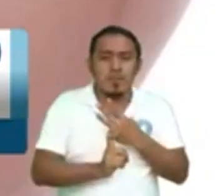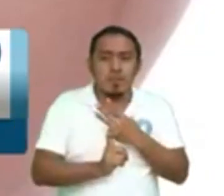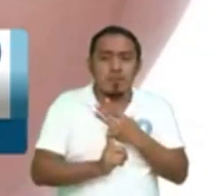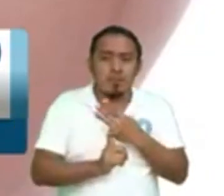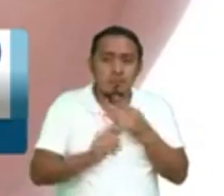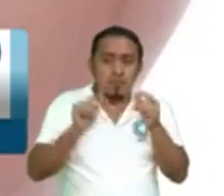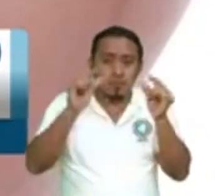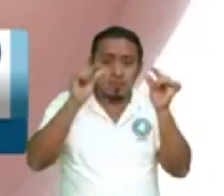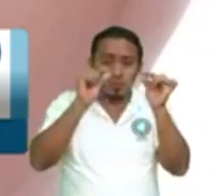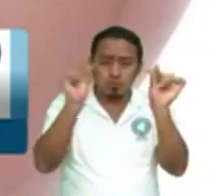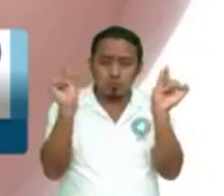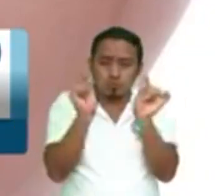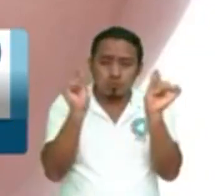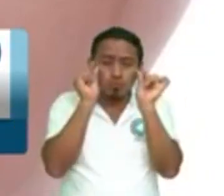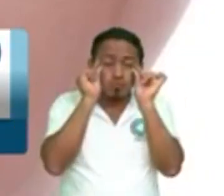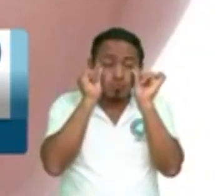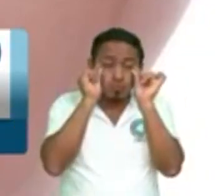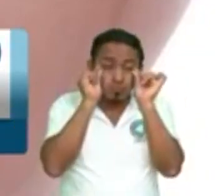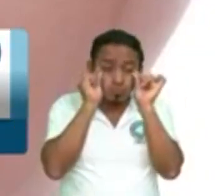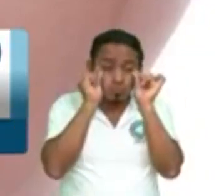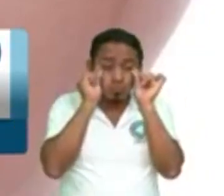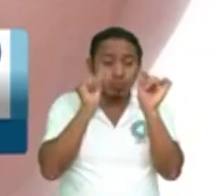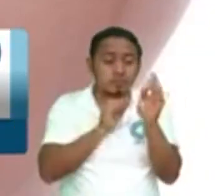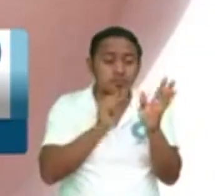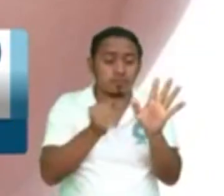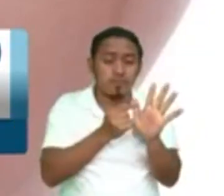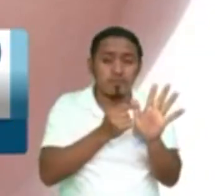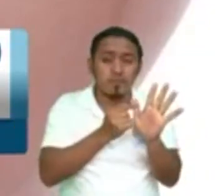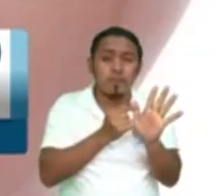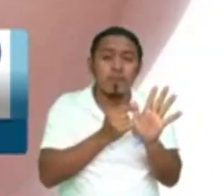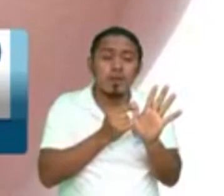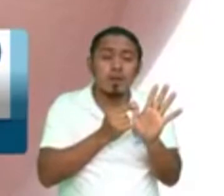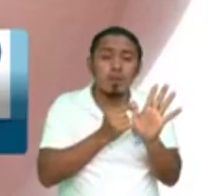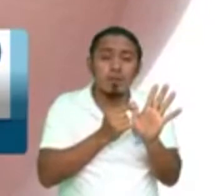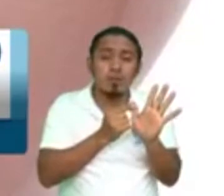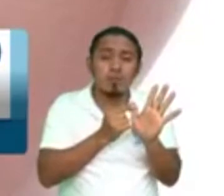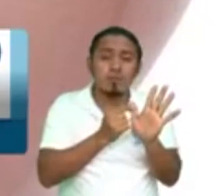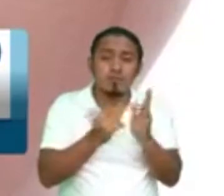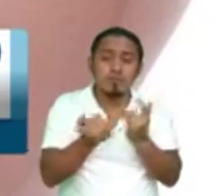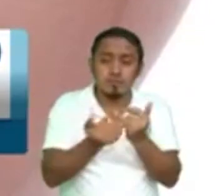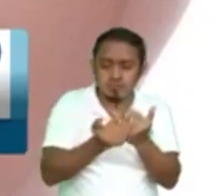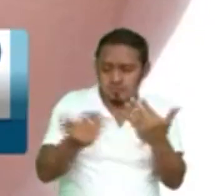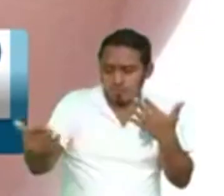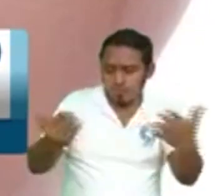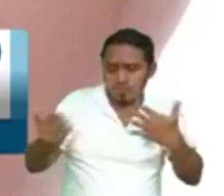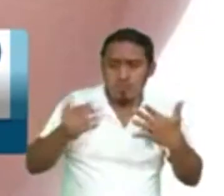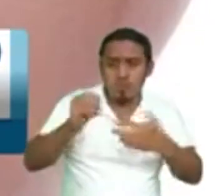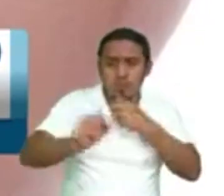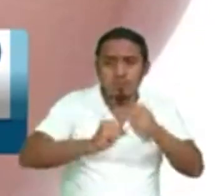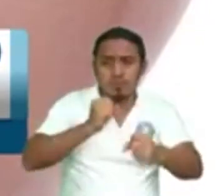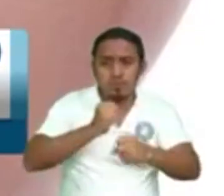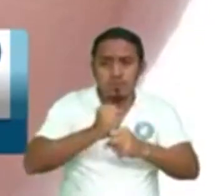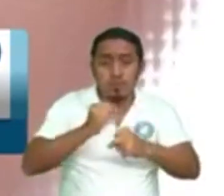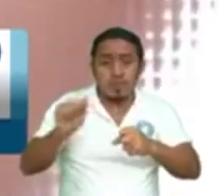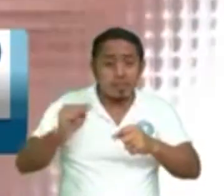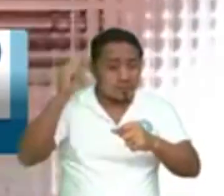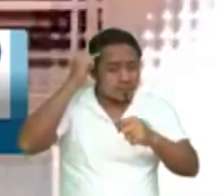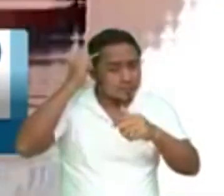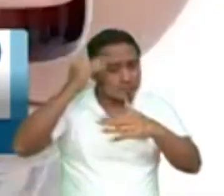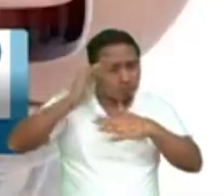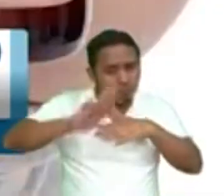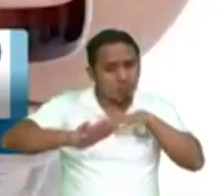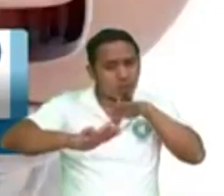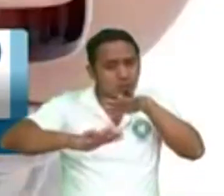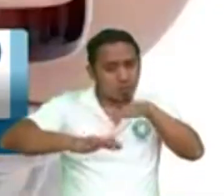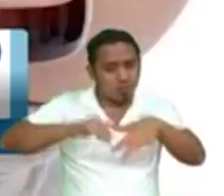es un poco más pequeña también, y aparte de eso que vamos a tener que van en comparación con otro niño de su edad, va a haber un retraso